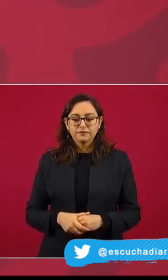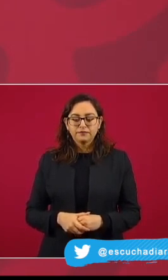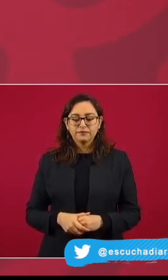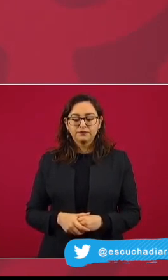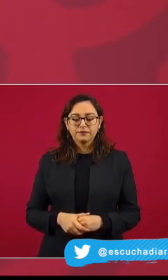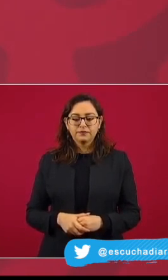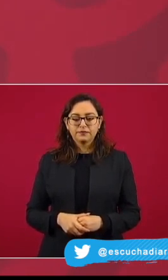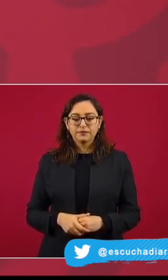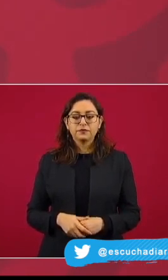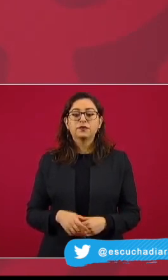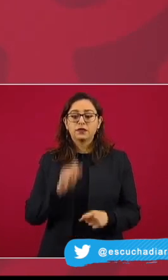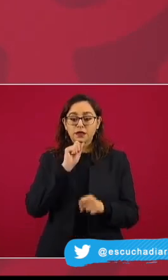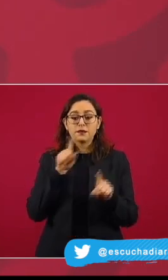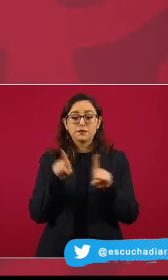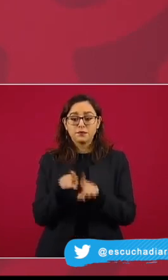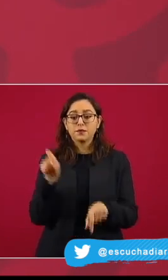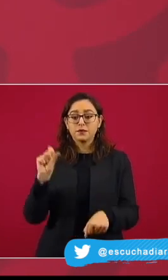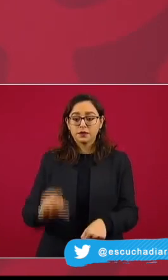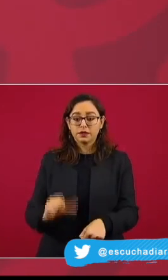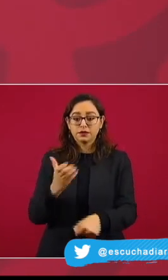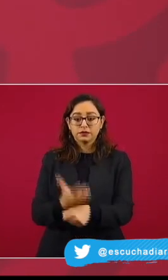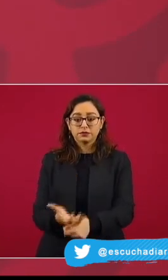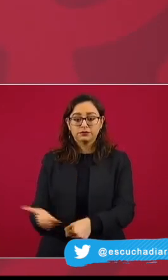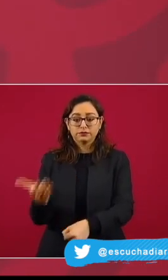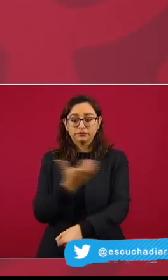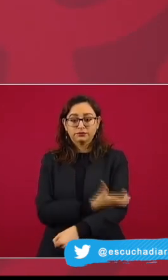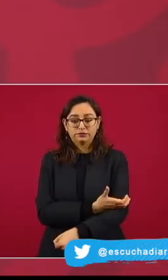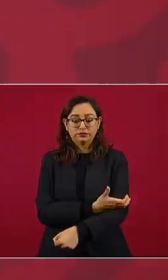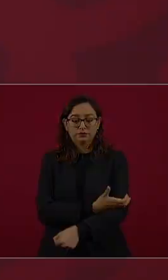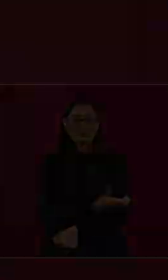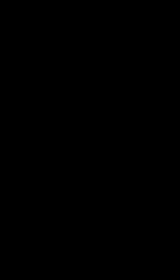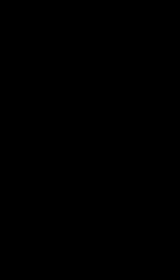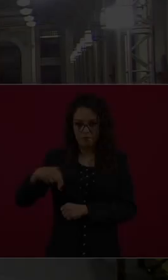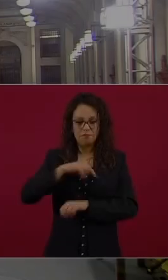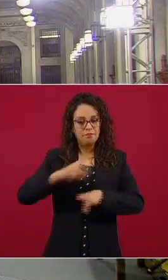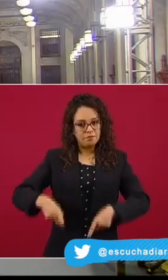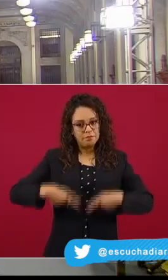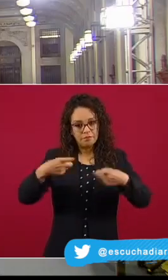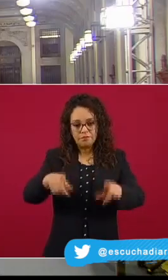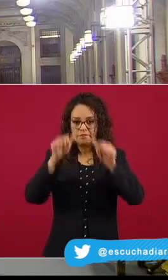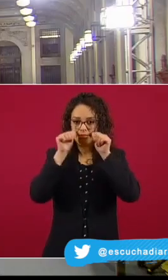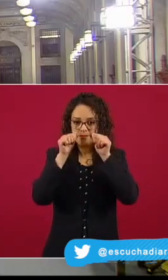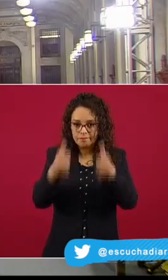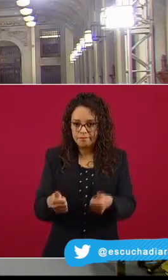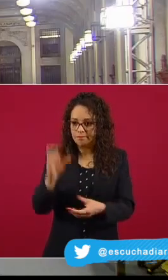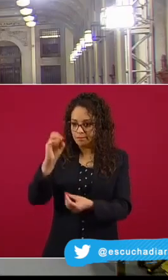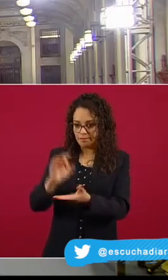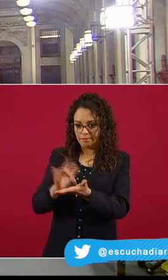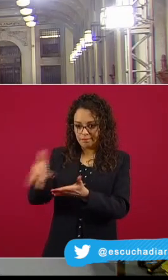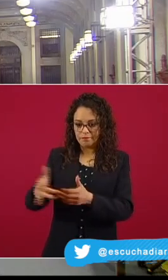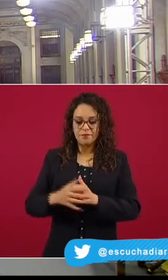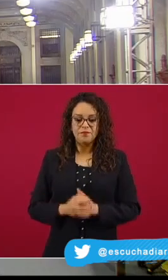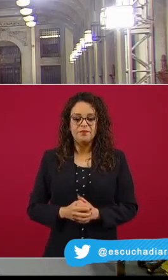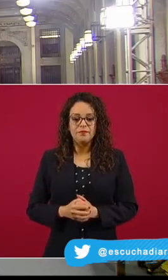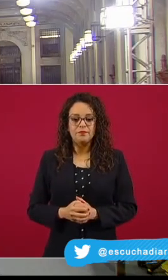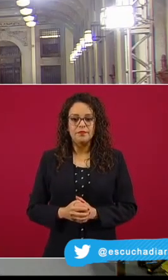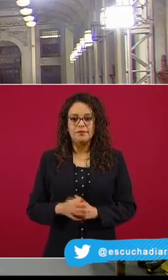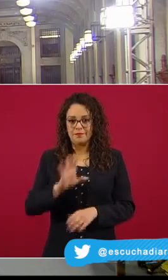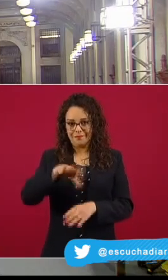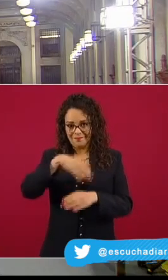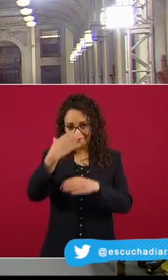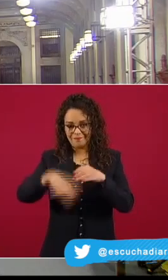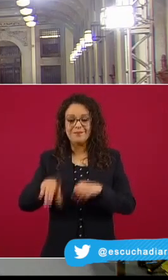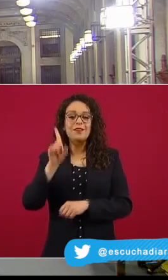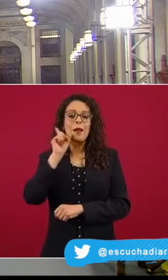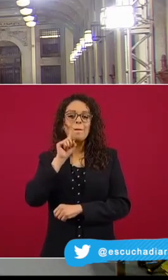Gustavo de Hoyos de la Coparmex y Claudio X. González. Si les parece, ya, y mañana seguimos. Nada